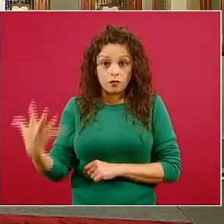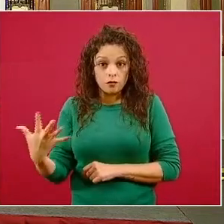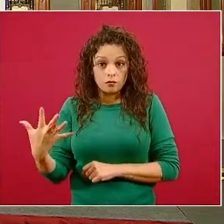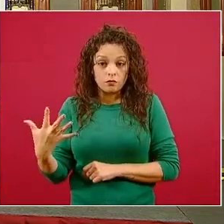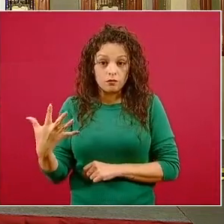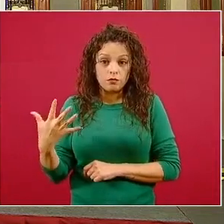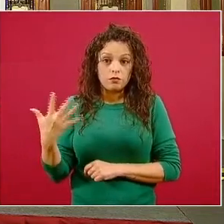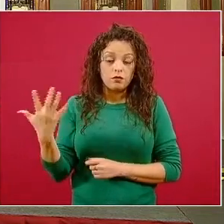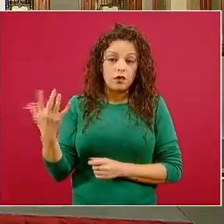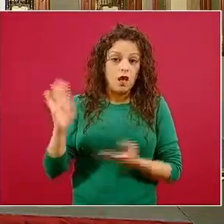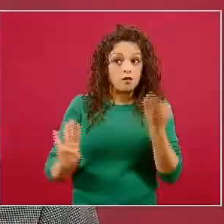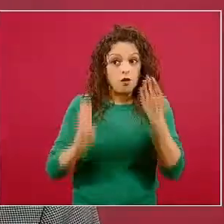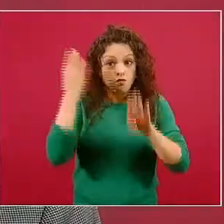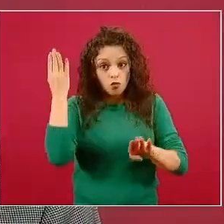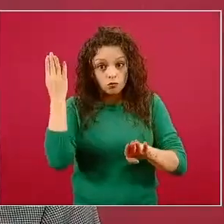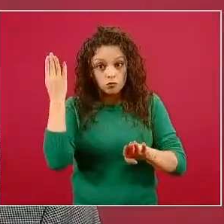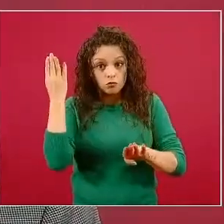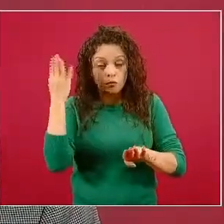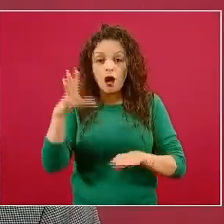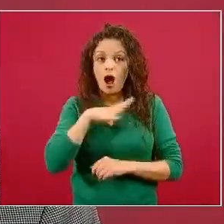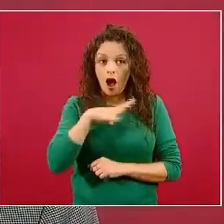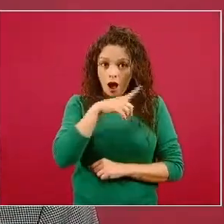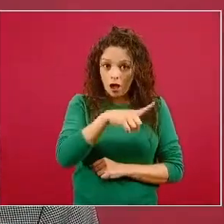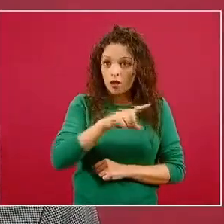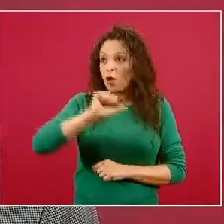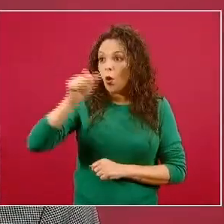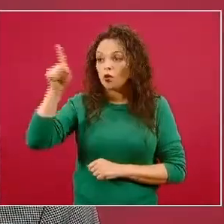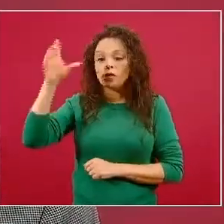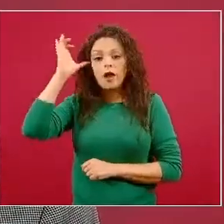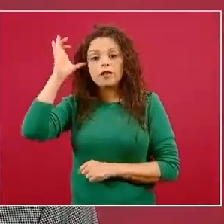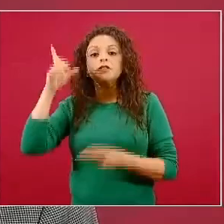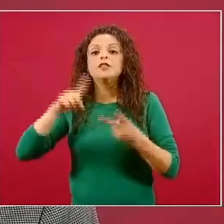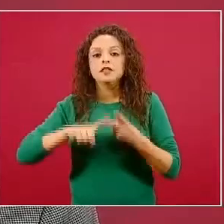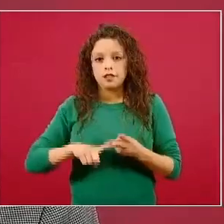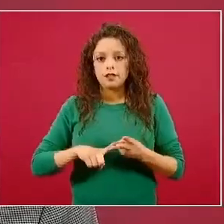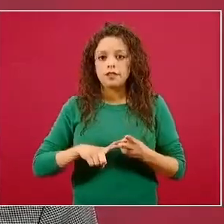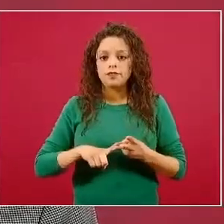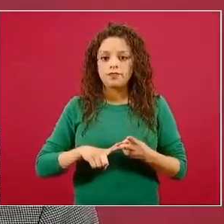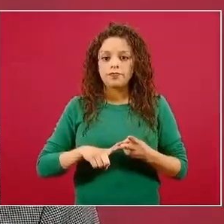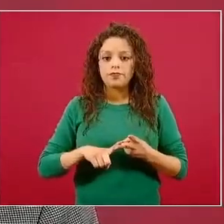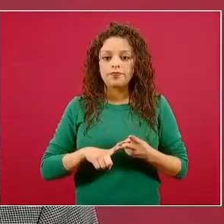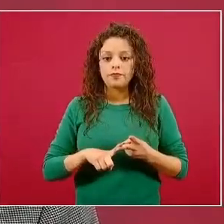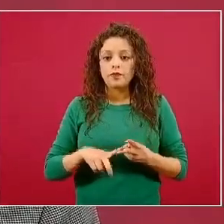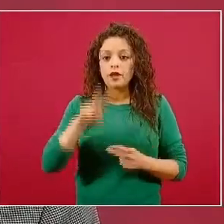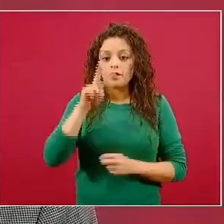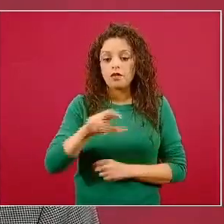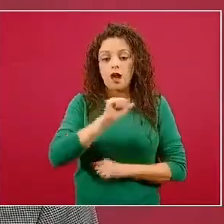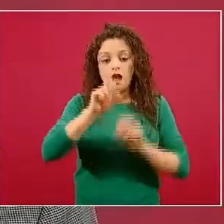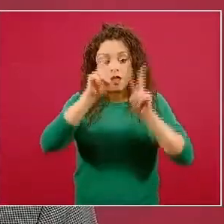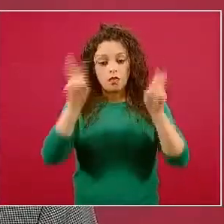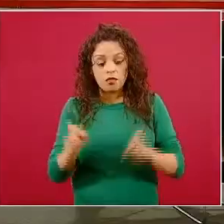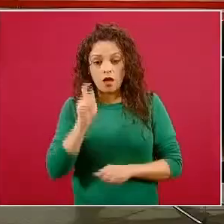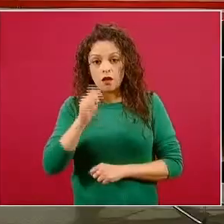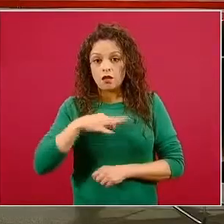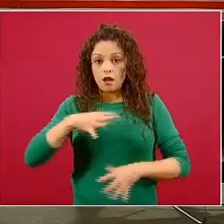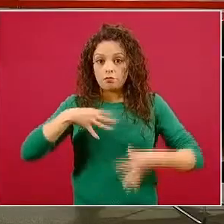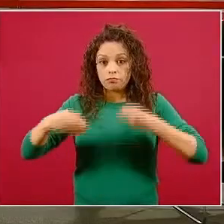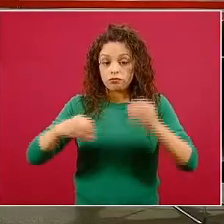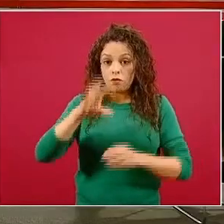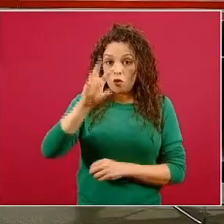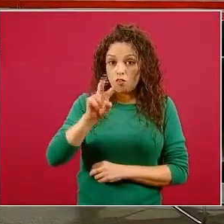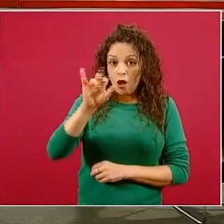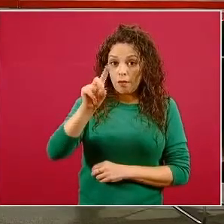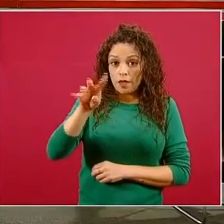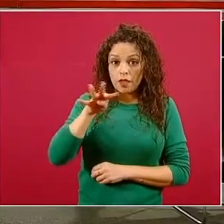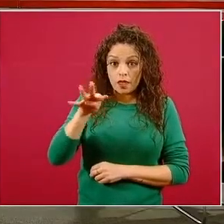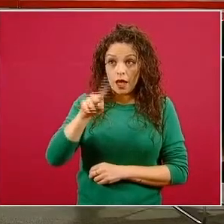mundial, otra quinta parte es China, y la situación epidemiológica de COVID-19